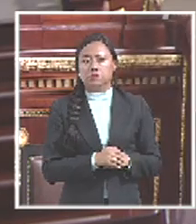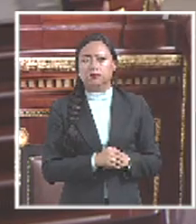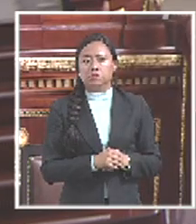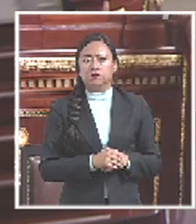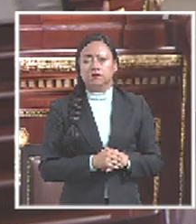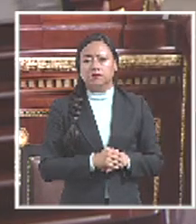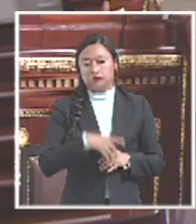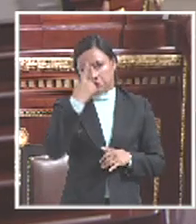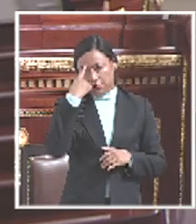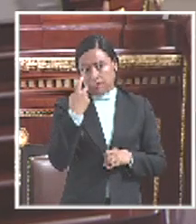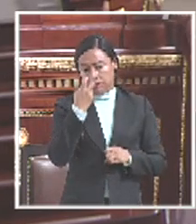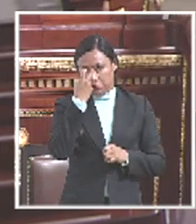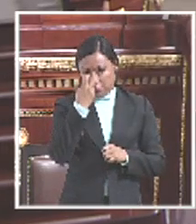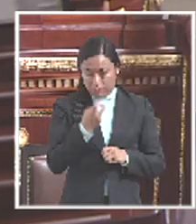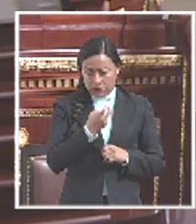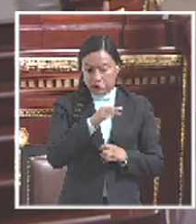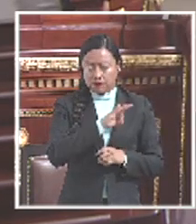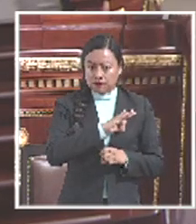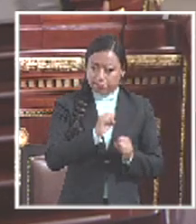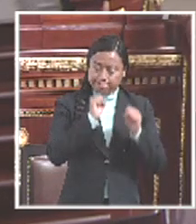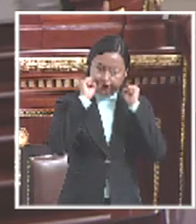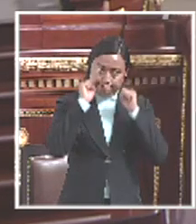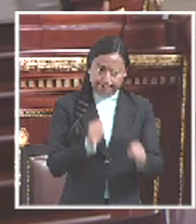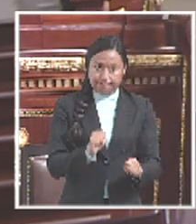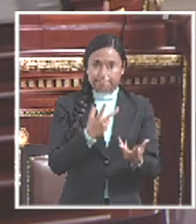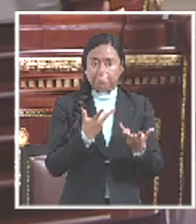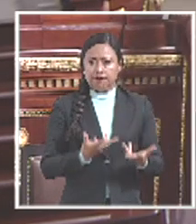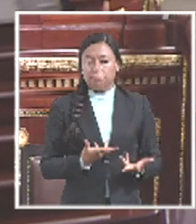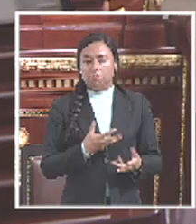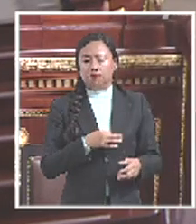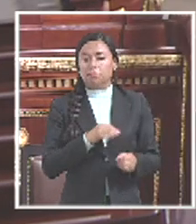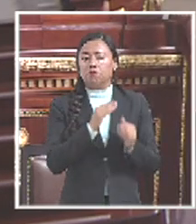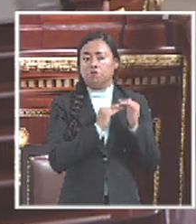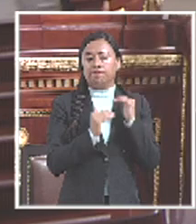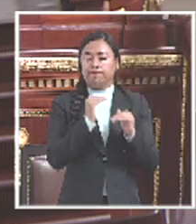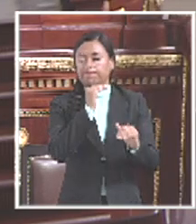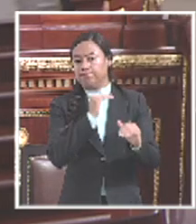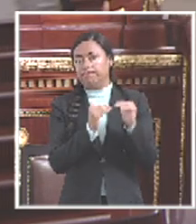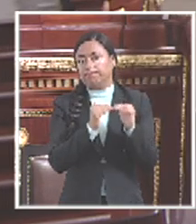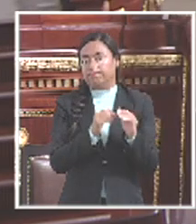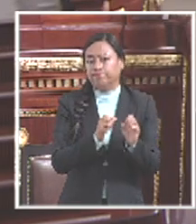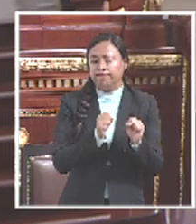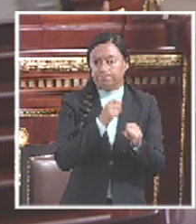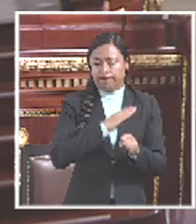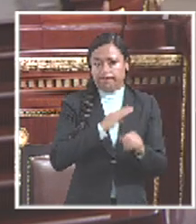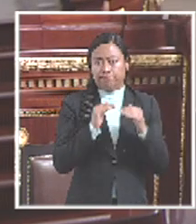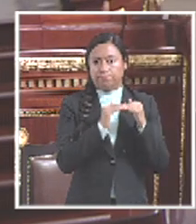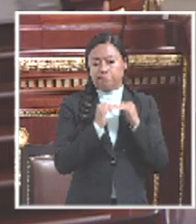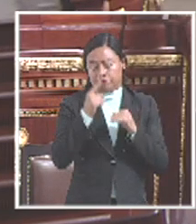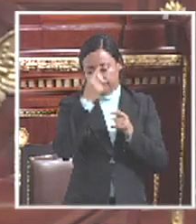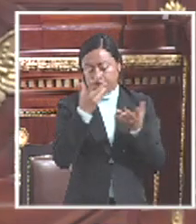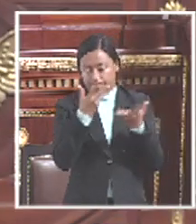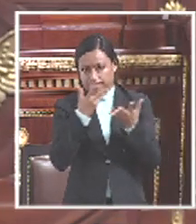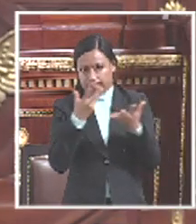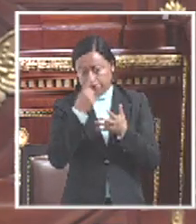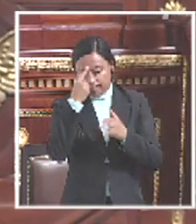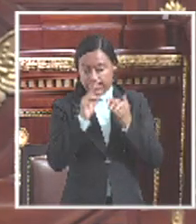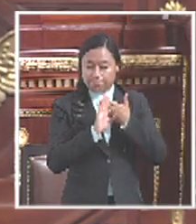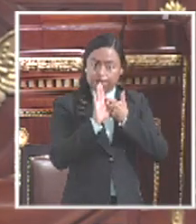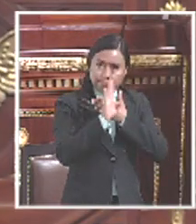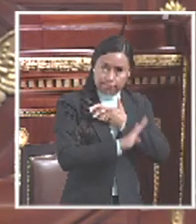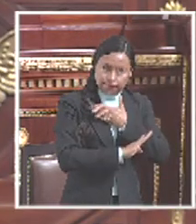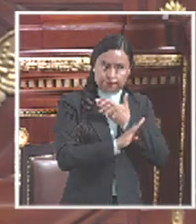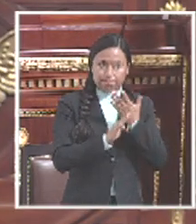garantizar con esto pues mejorar la seguridad ciudadana y la procuración de justicia a fin de implementar acciones para la prevención del delito y disminuir la